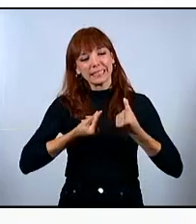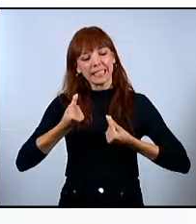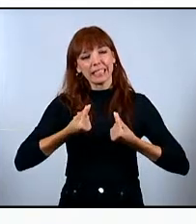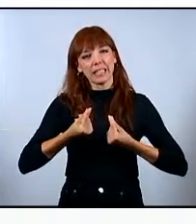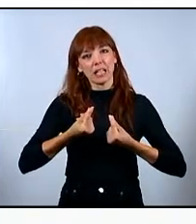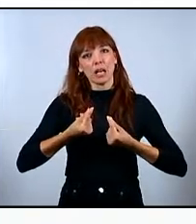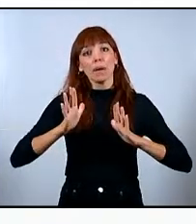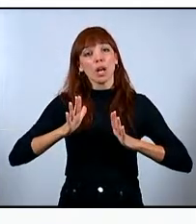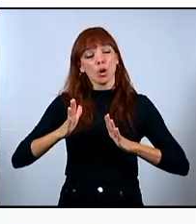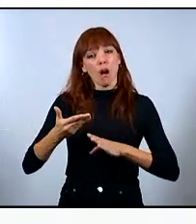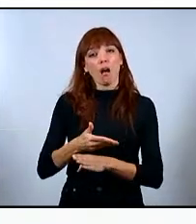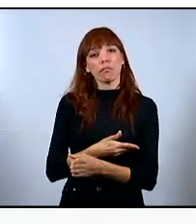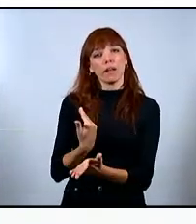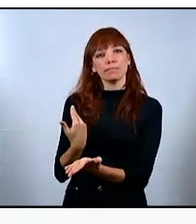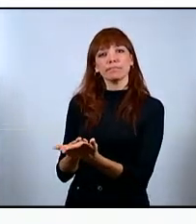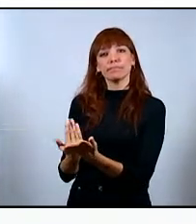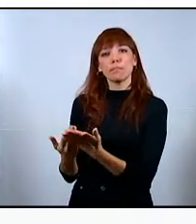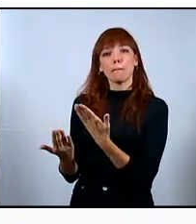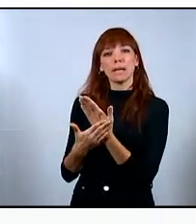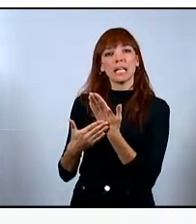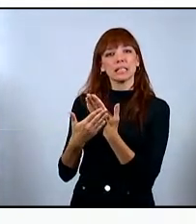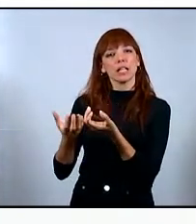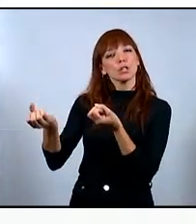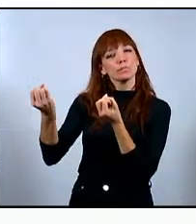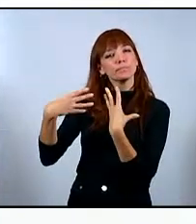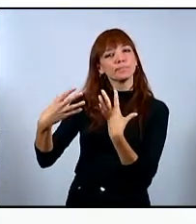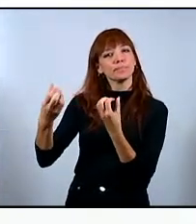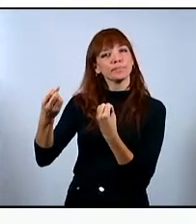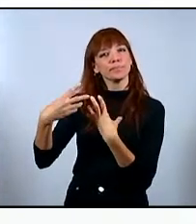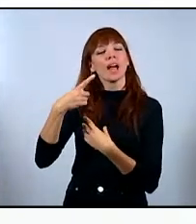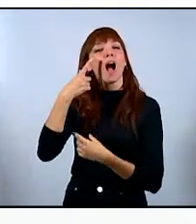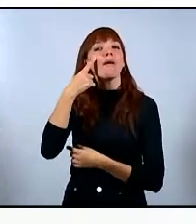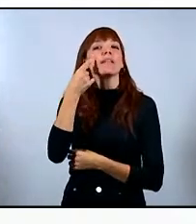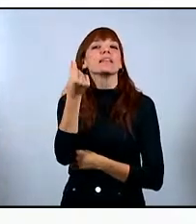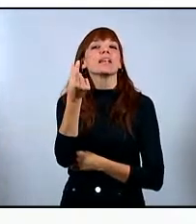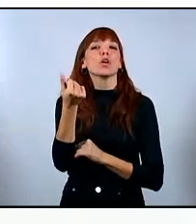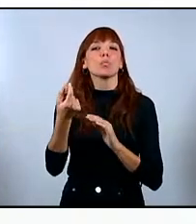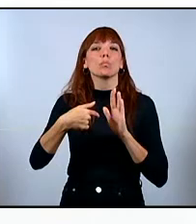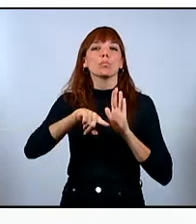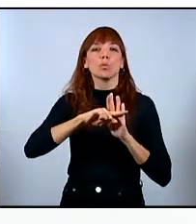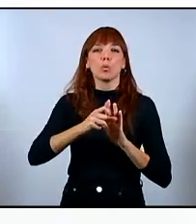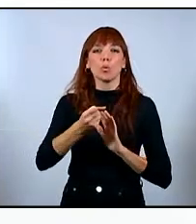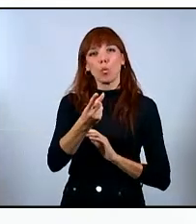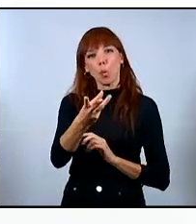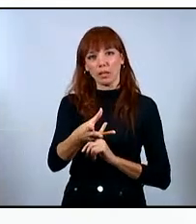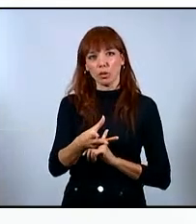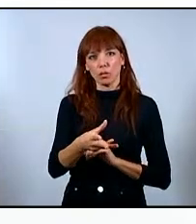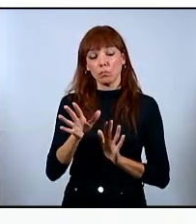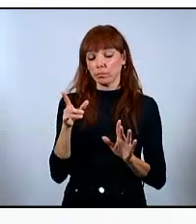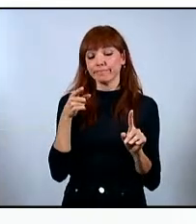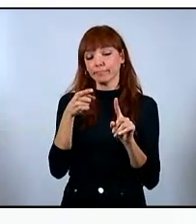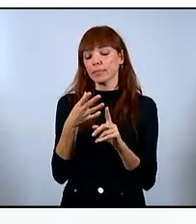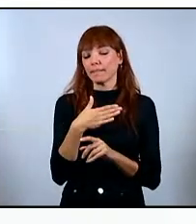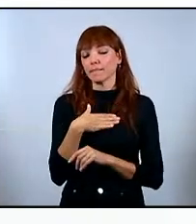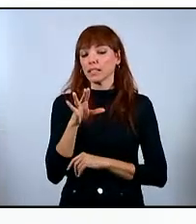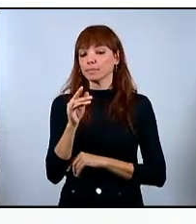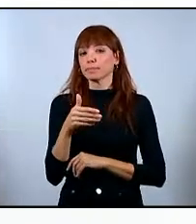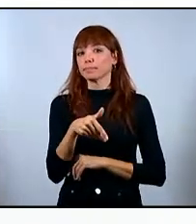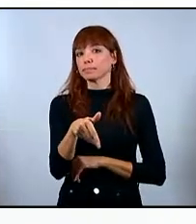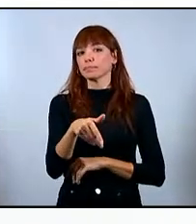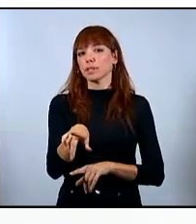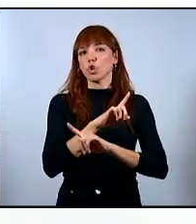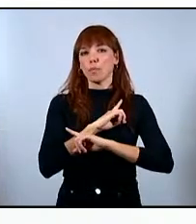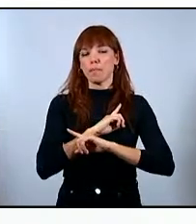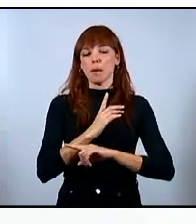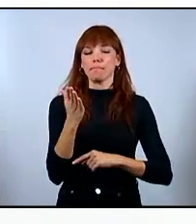información veraz por parte del Ministerio de cuáles son esas entregas a cuenta, pero el objetivo es presentarlo durante este mes de noviembre, las